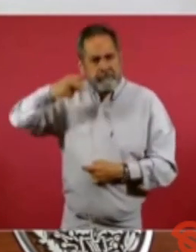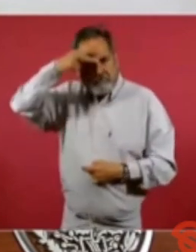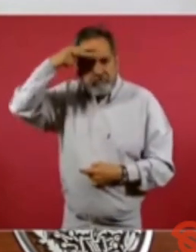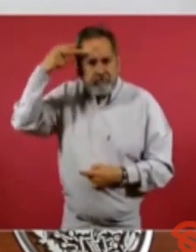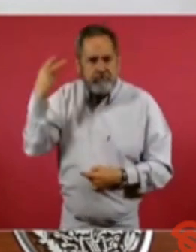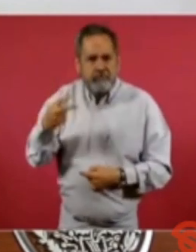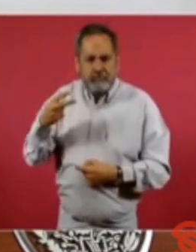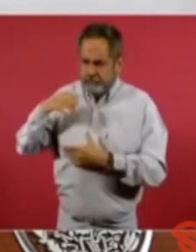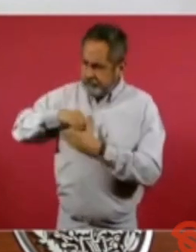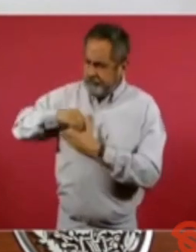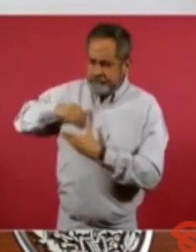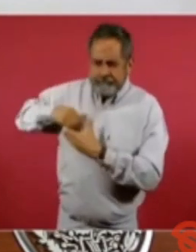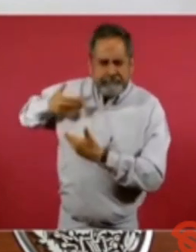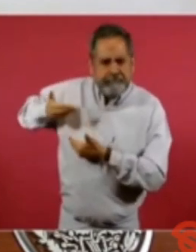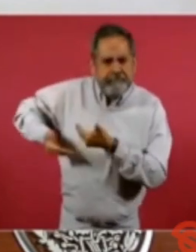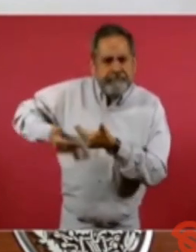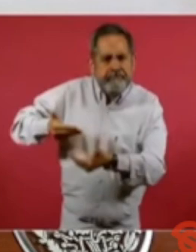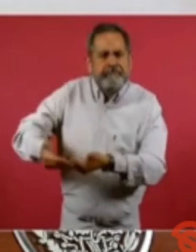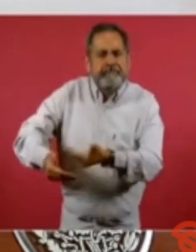de